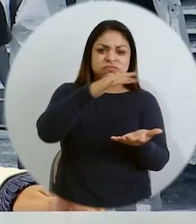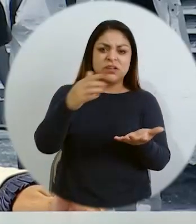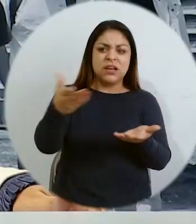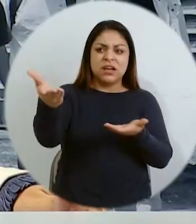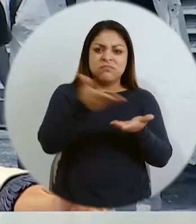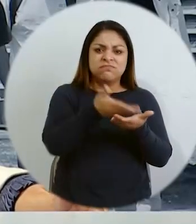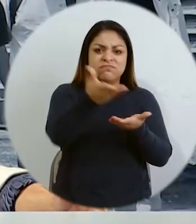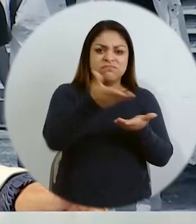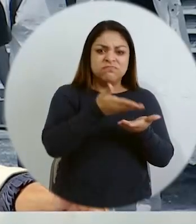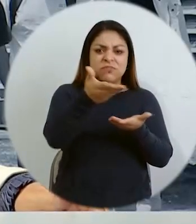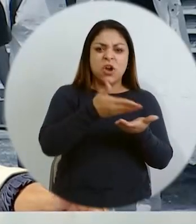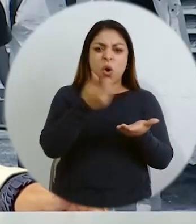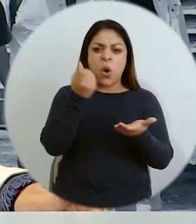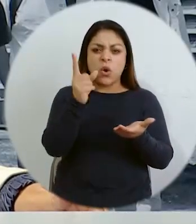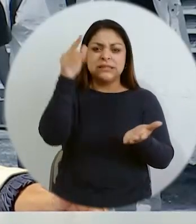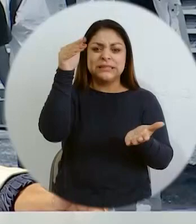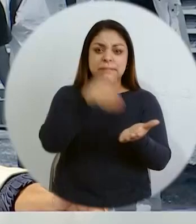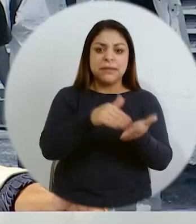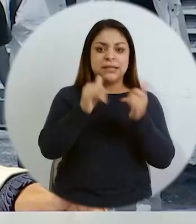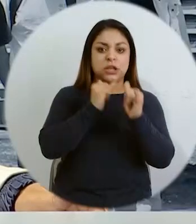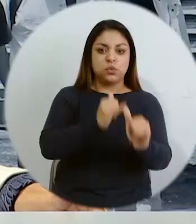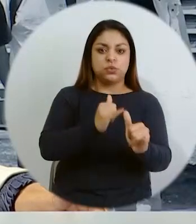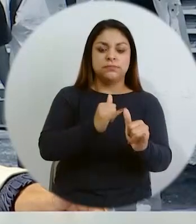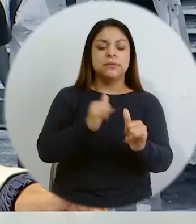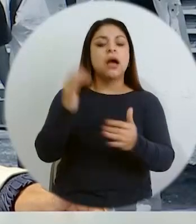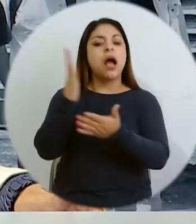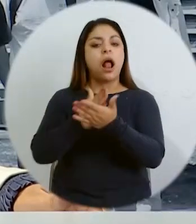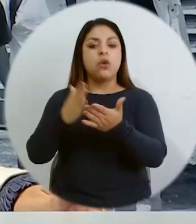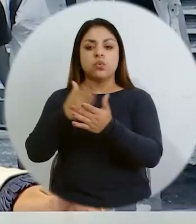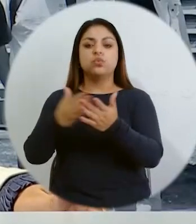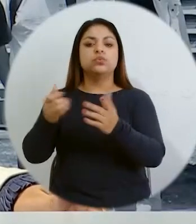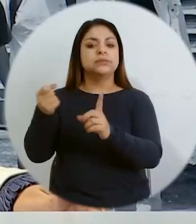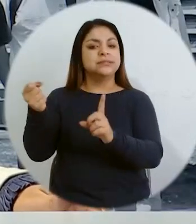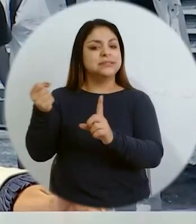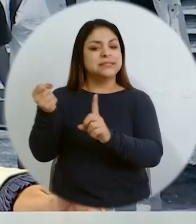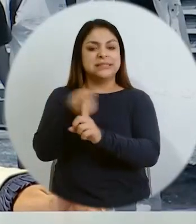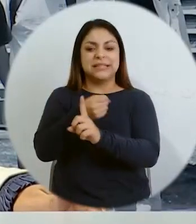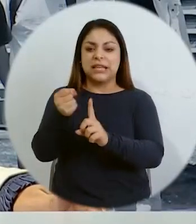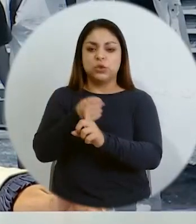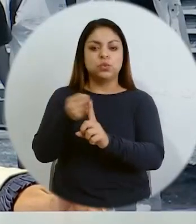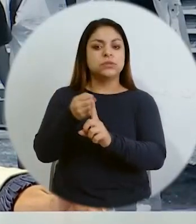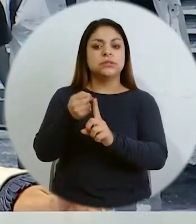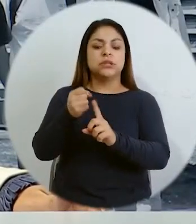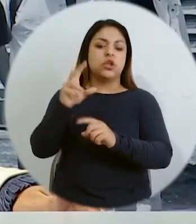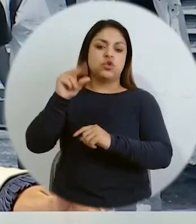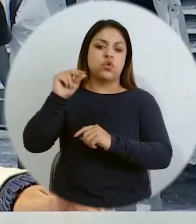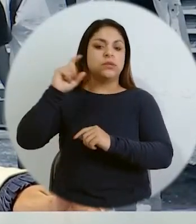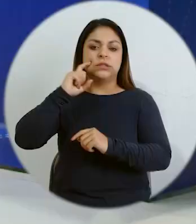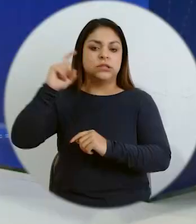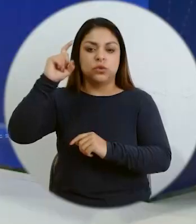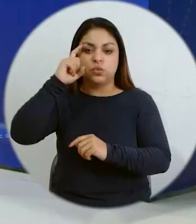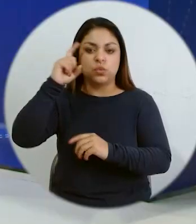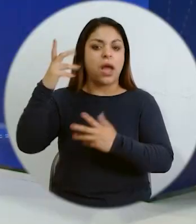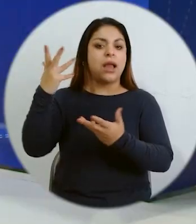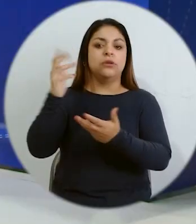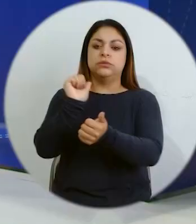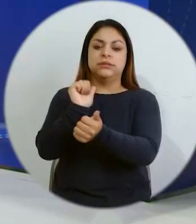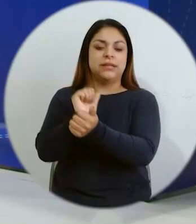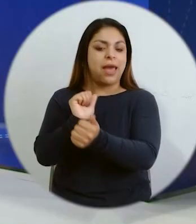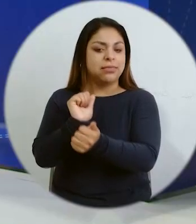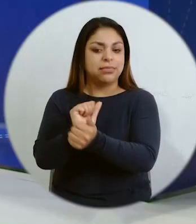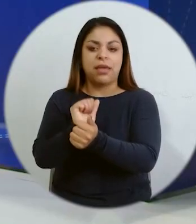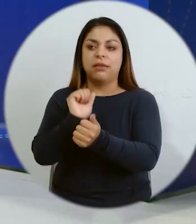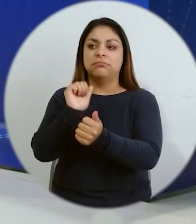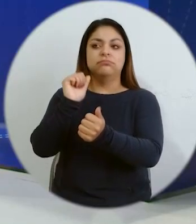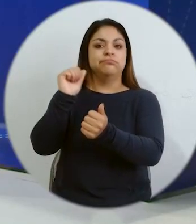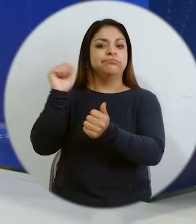11.000 denuncias constituyen delitos que no son sexuales, ni penal juvenil, ni